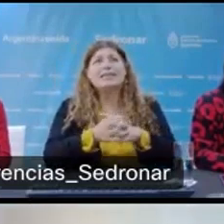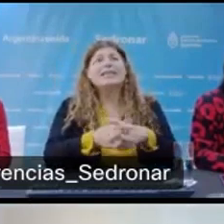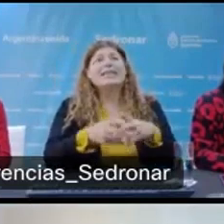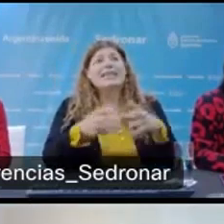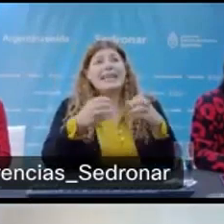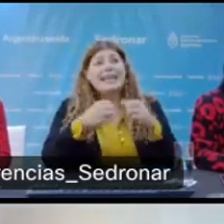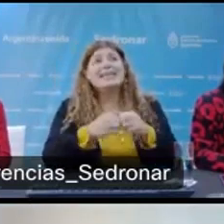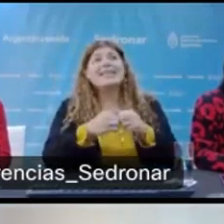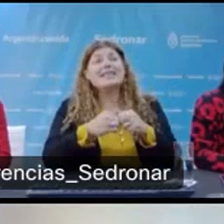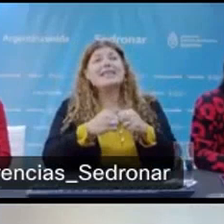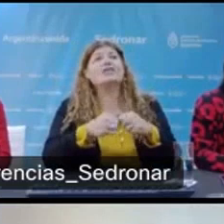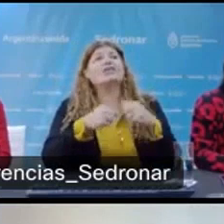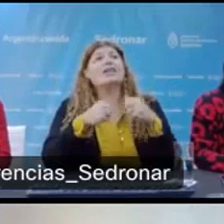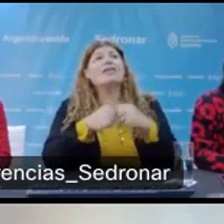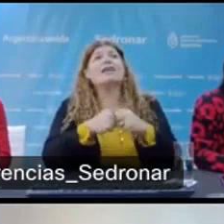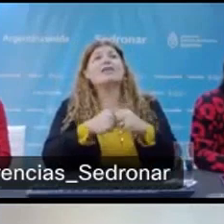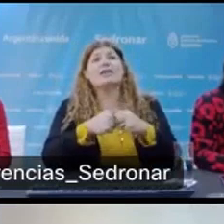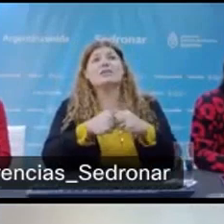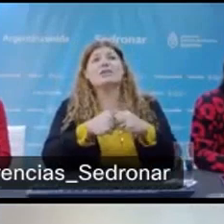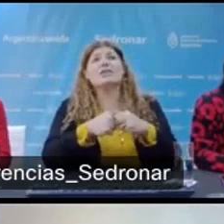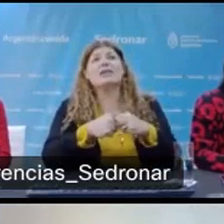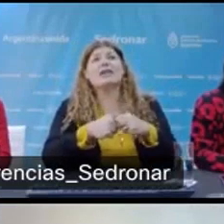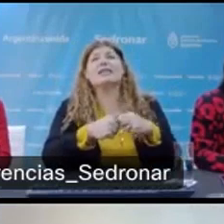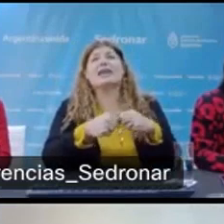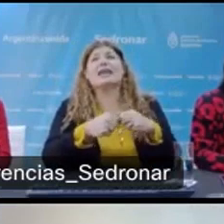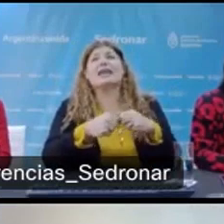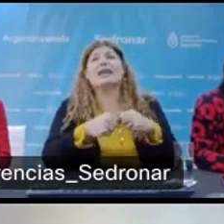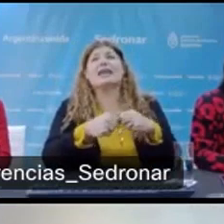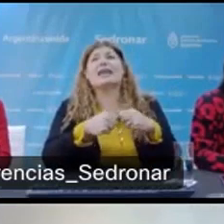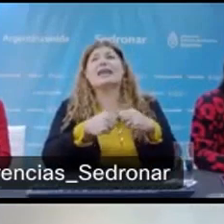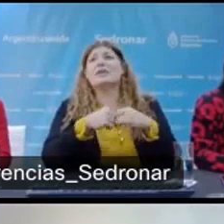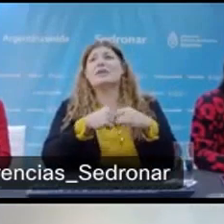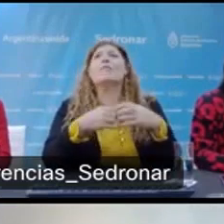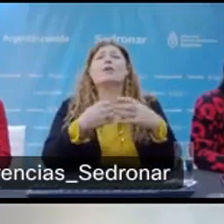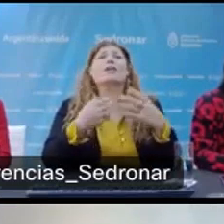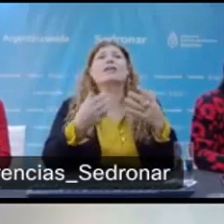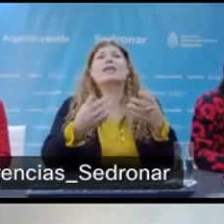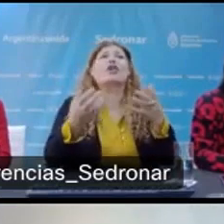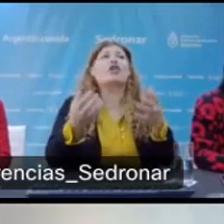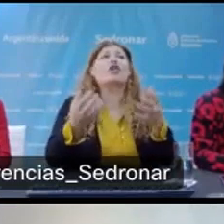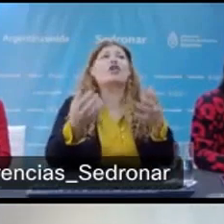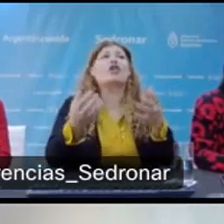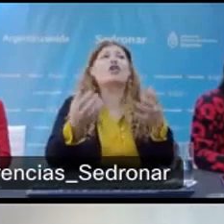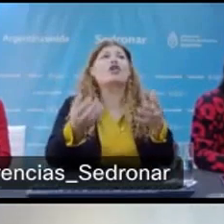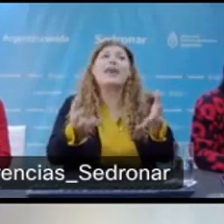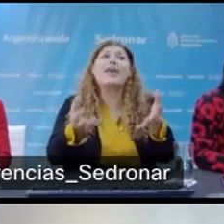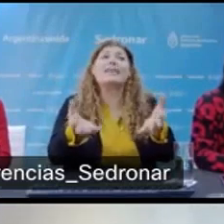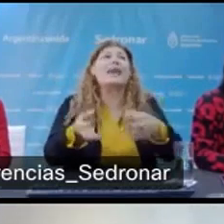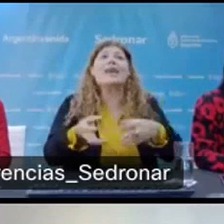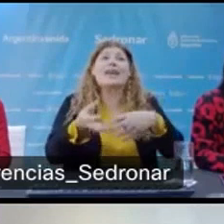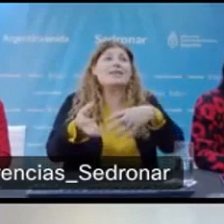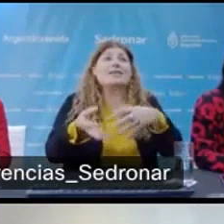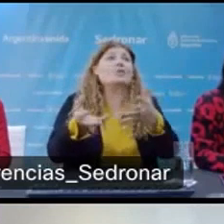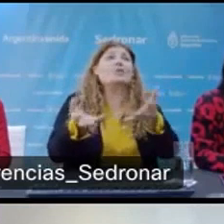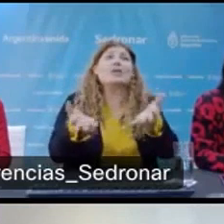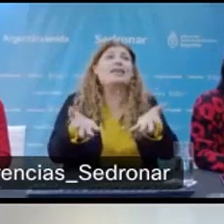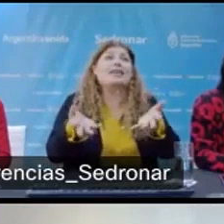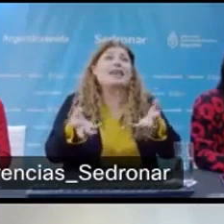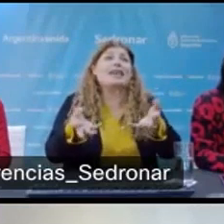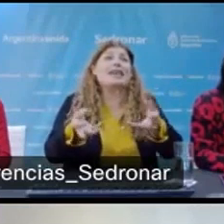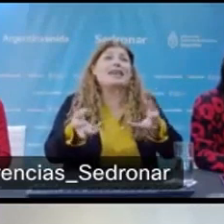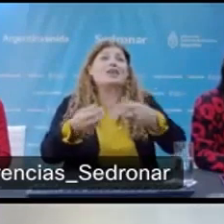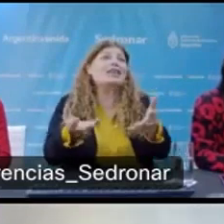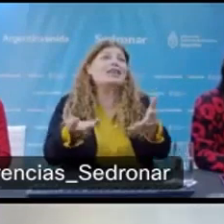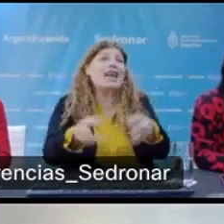más. En ese sentido, trabajar con las universidades y que las universidades estén comprometidas con quién es ese